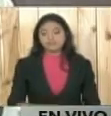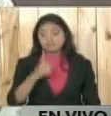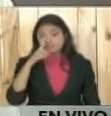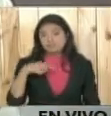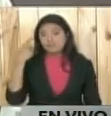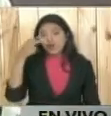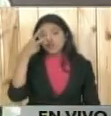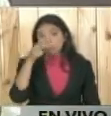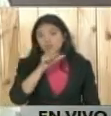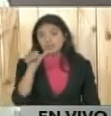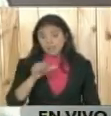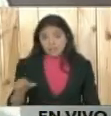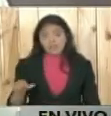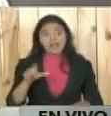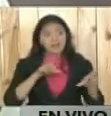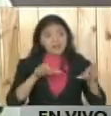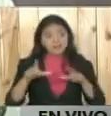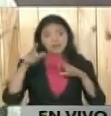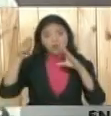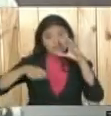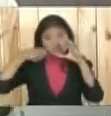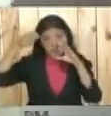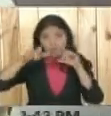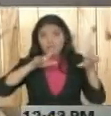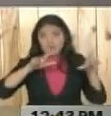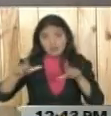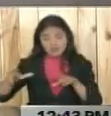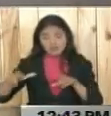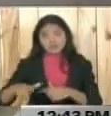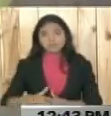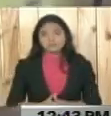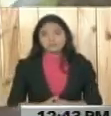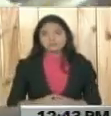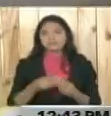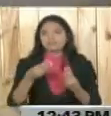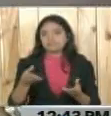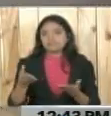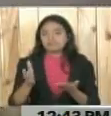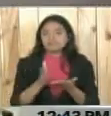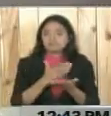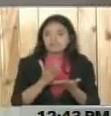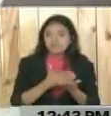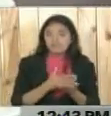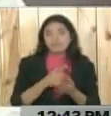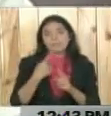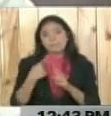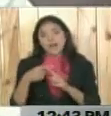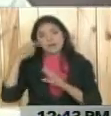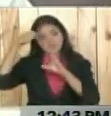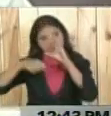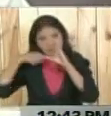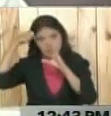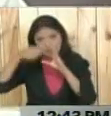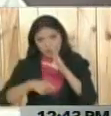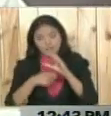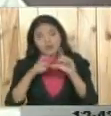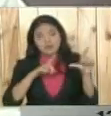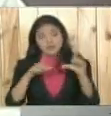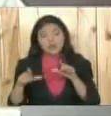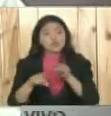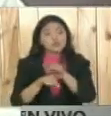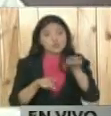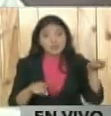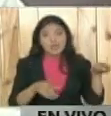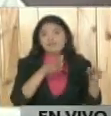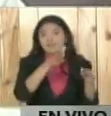2 semanas ustedes tengan los primeros productos ya para distribuir el libro y distribuir los videos. Y ustedes vayan a